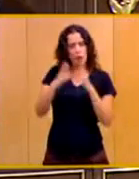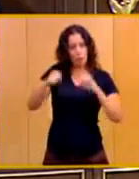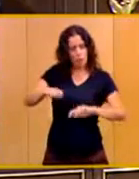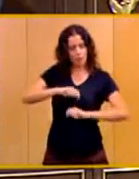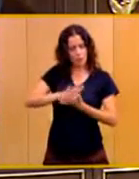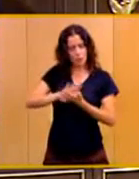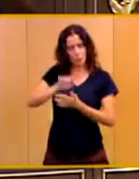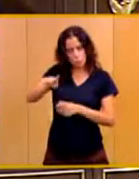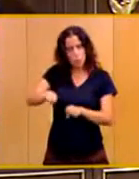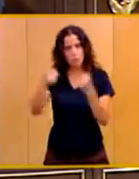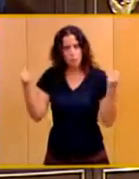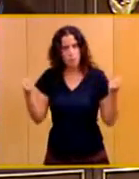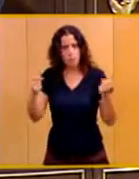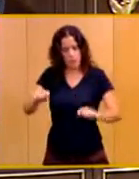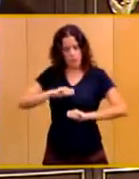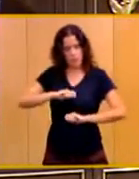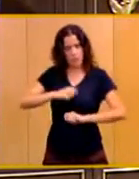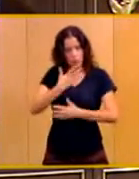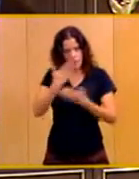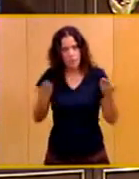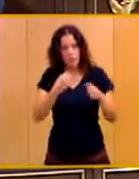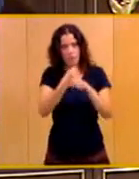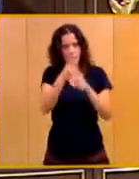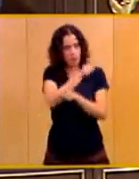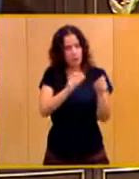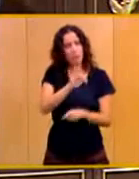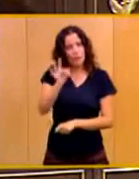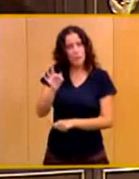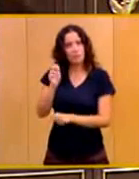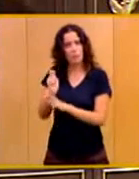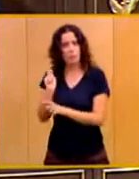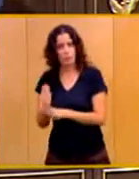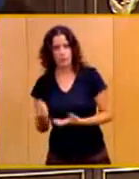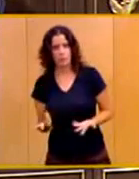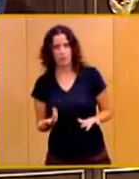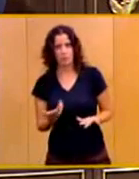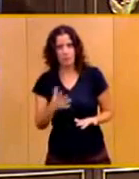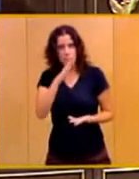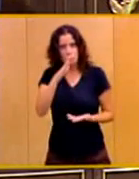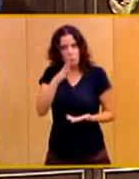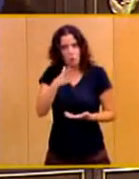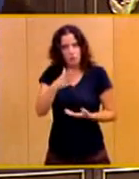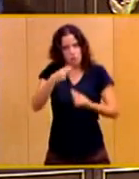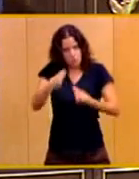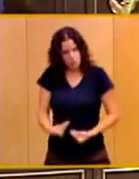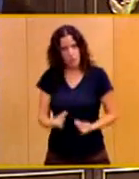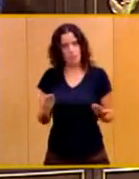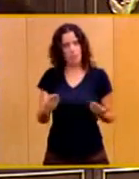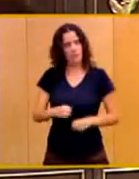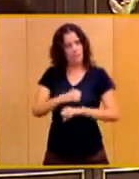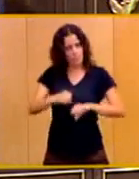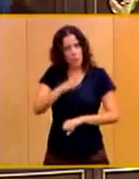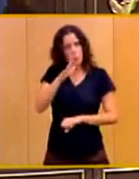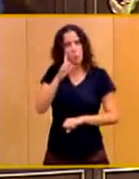aportaba confianza a los trabajadores y a los pensionistas, porque era sólido y porque parecía